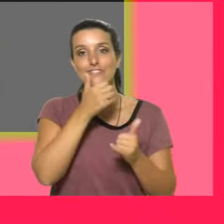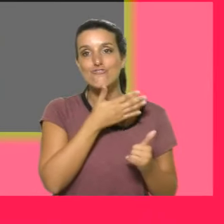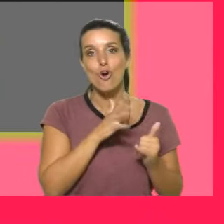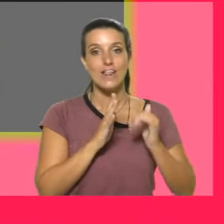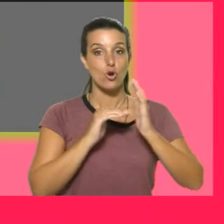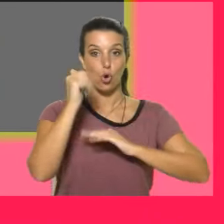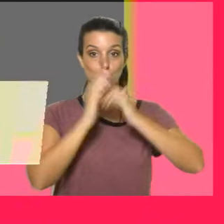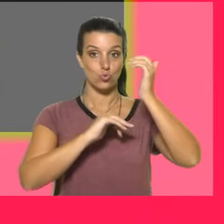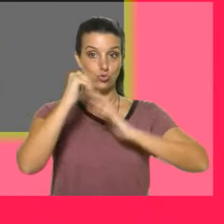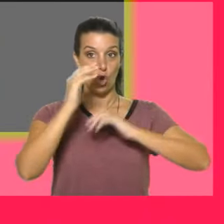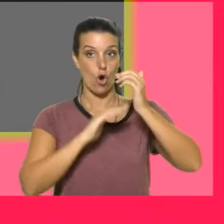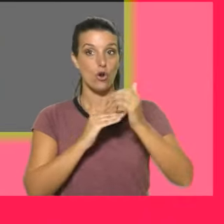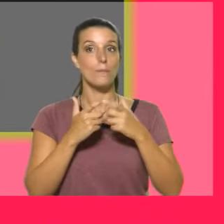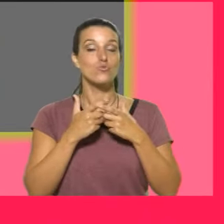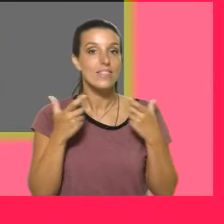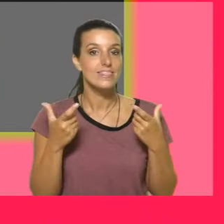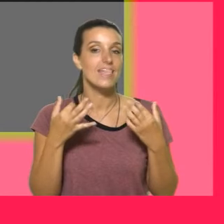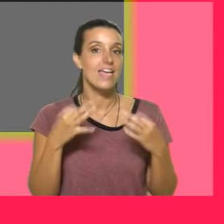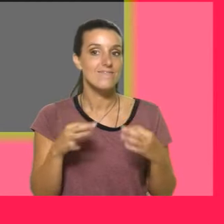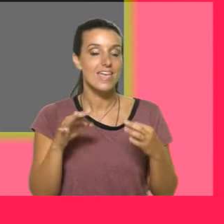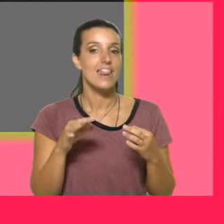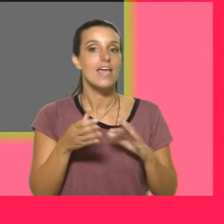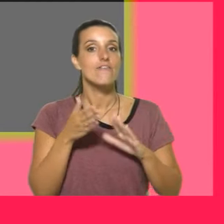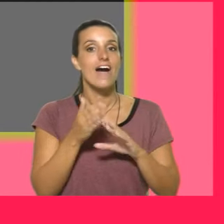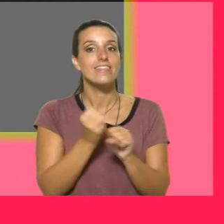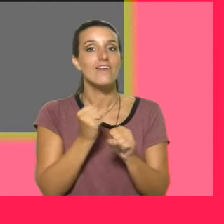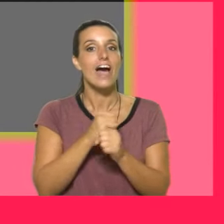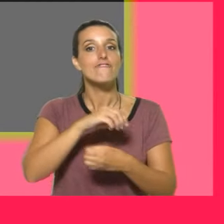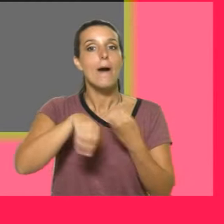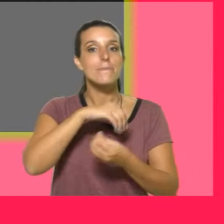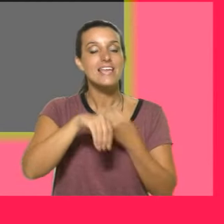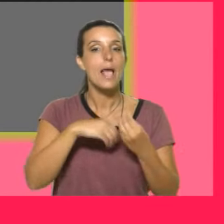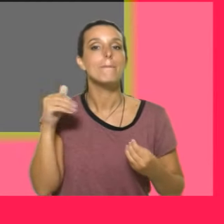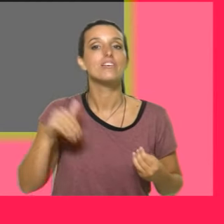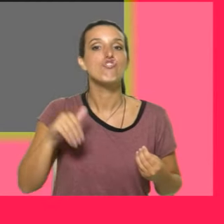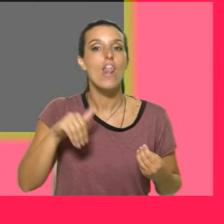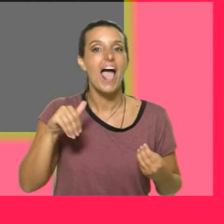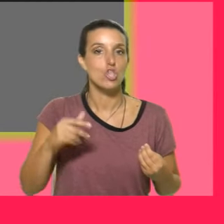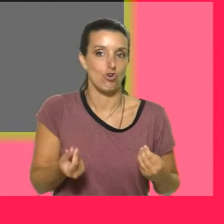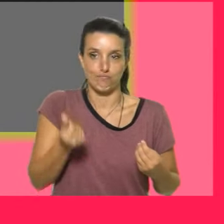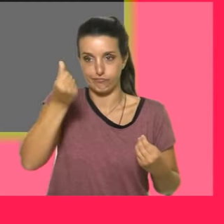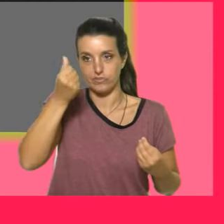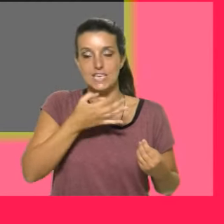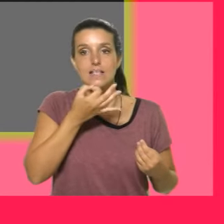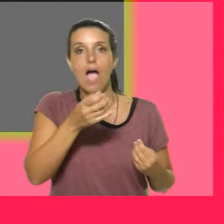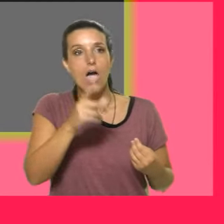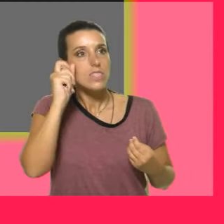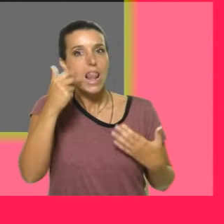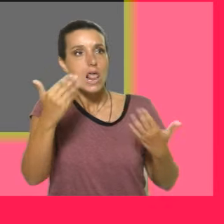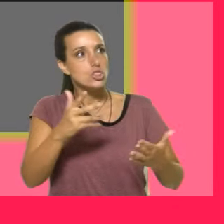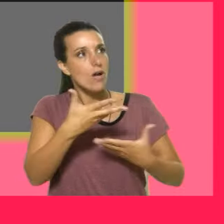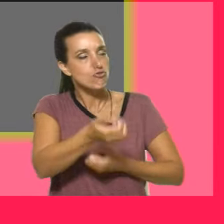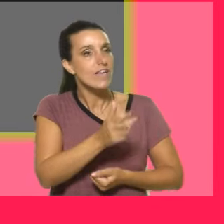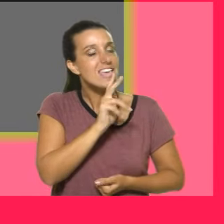constructor que gracias a buenas referencias llega a trabajar para una familia de millonarios descubren que tiene habilidades especiales porque ayuda a sus